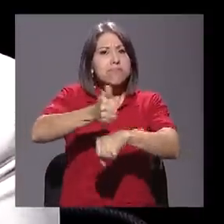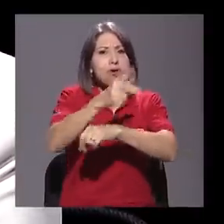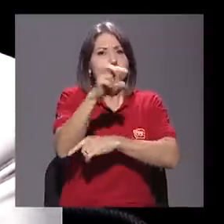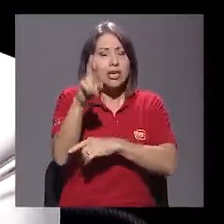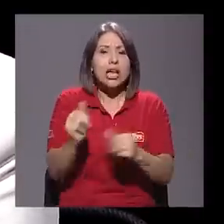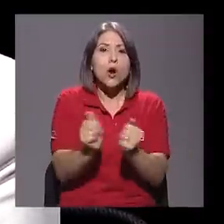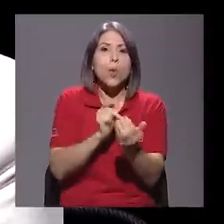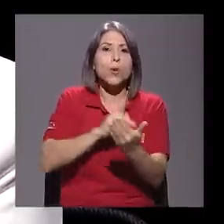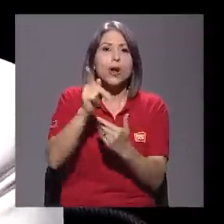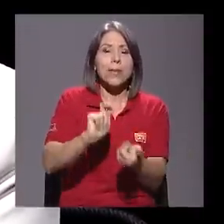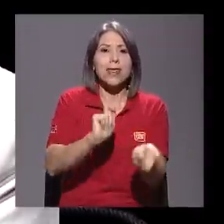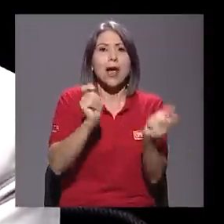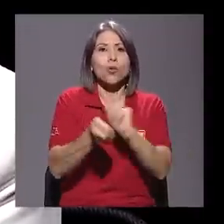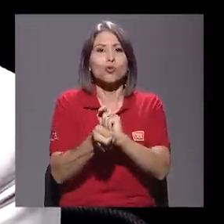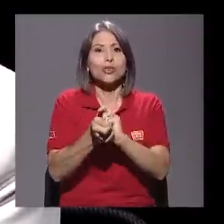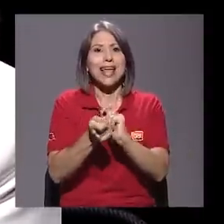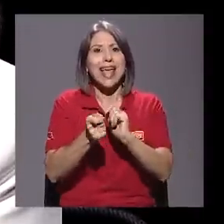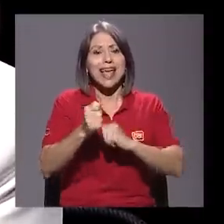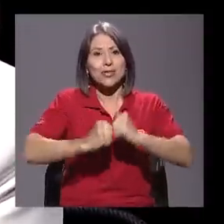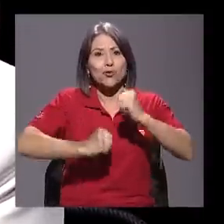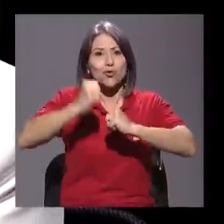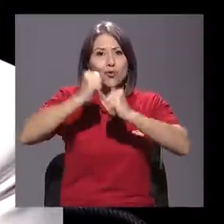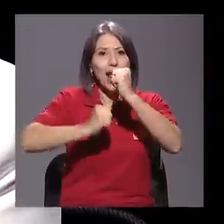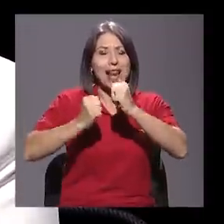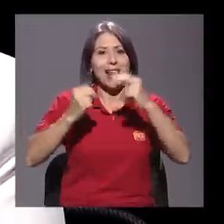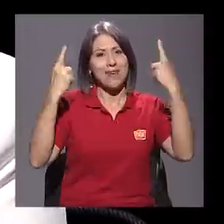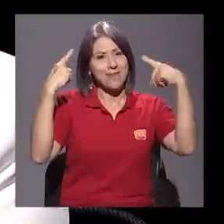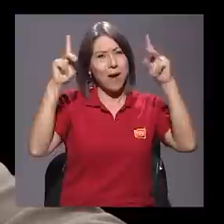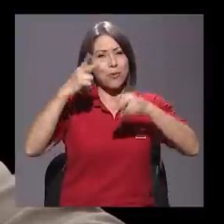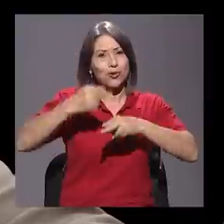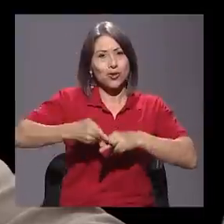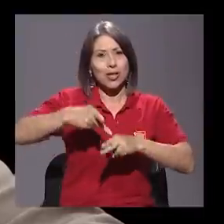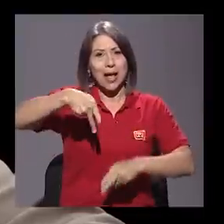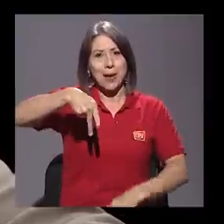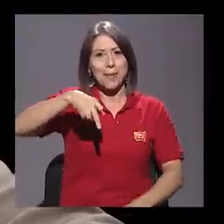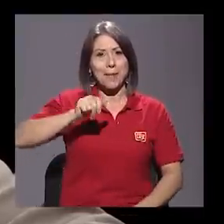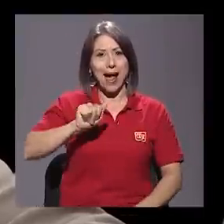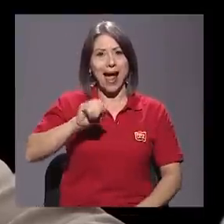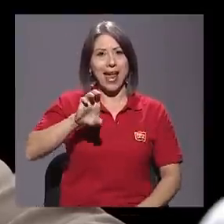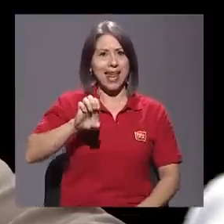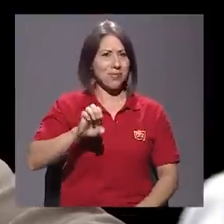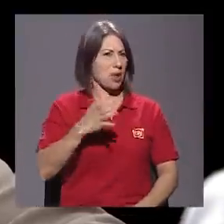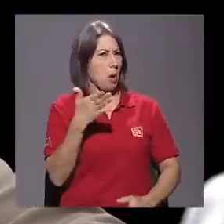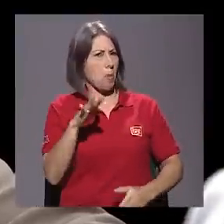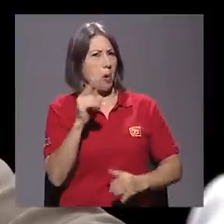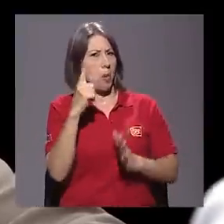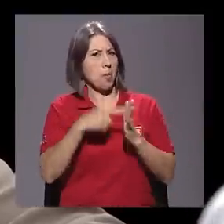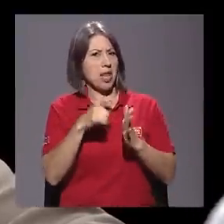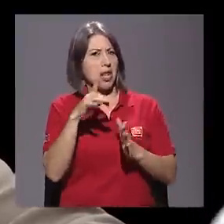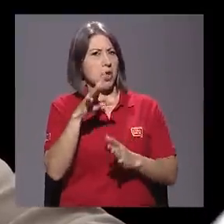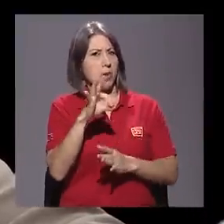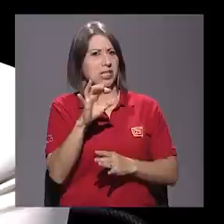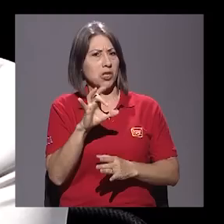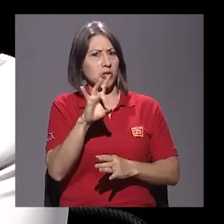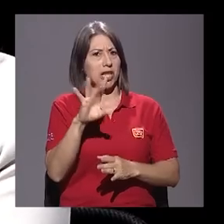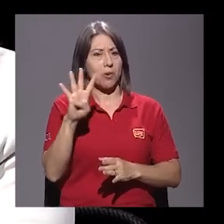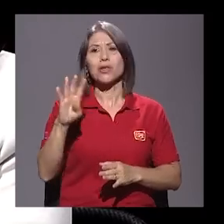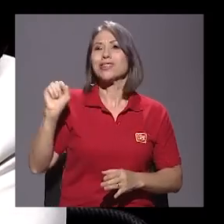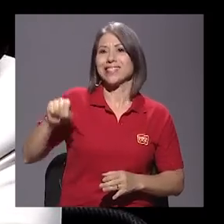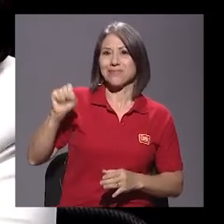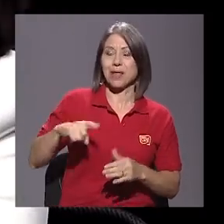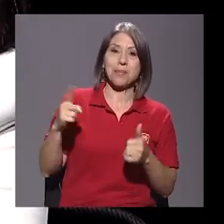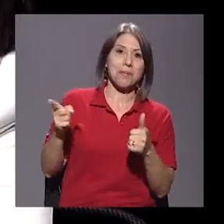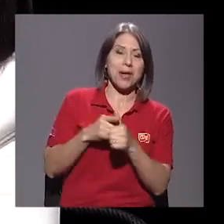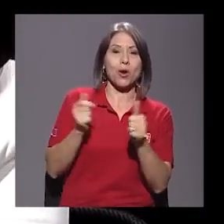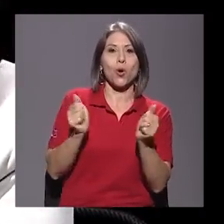programas de ajuste estructural, los famosos PAES. 84 para acá. Entonces. Claro, ¿verdad? Desde el primero, que fue con don Luis Alberto Monge. Digamos